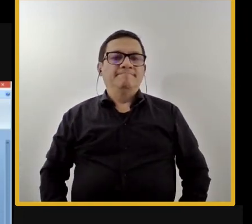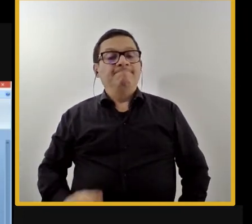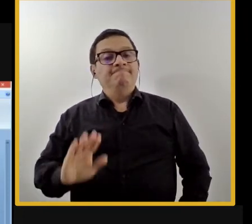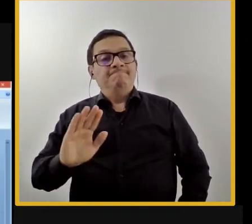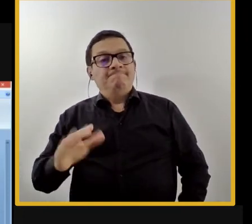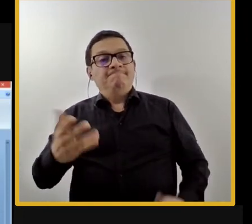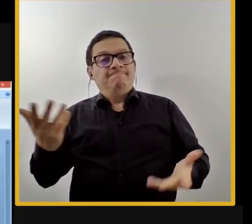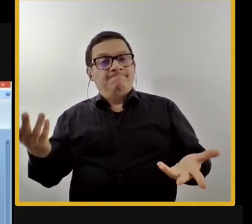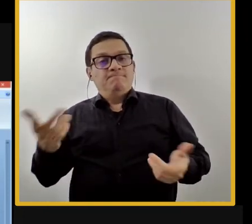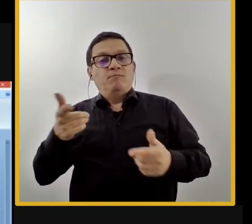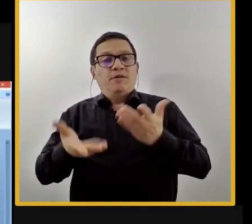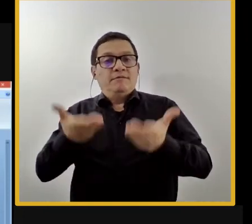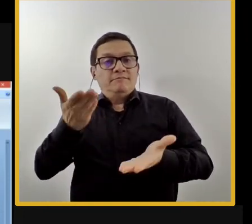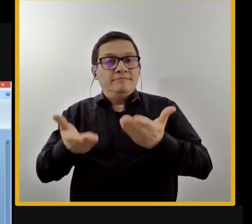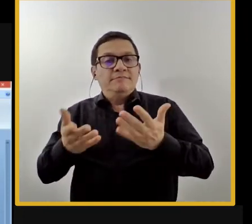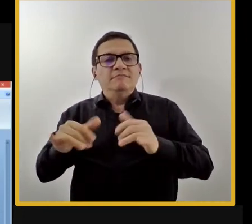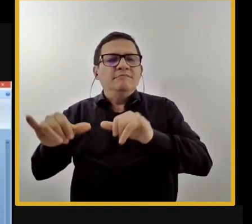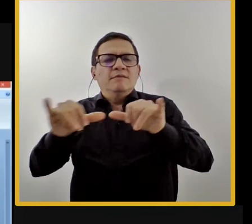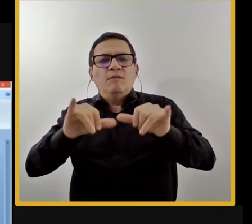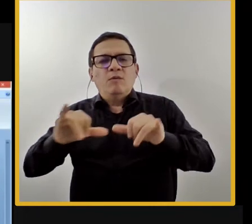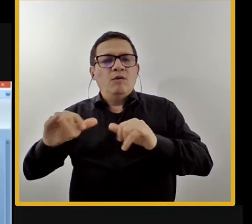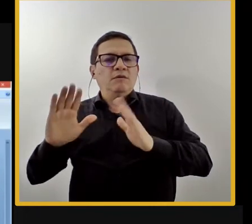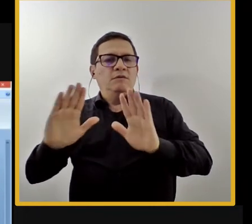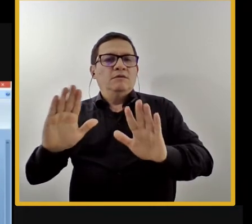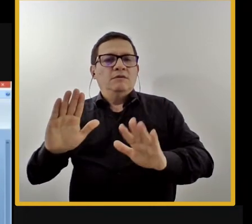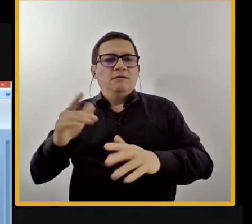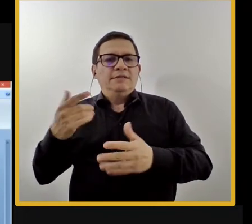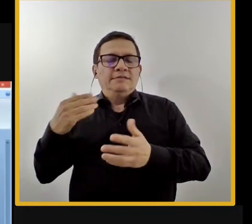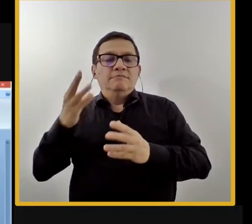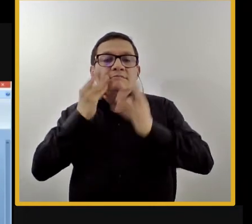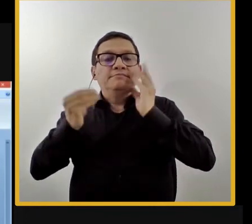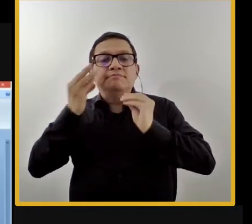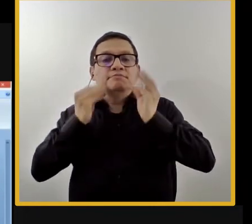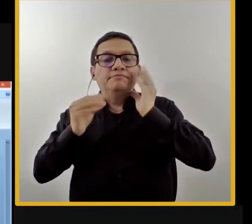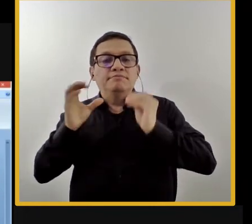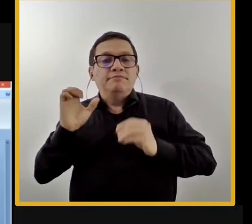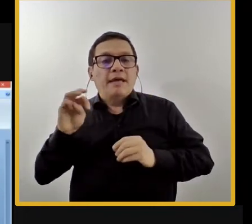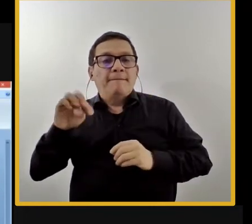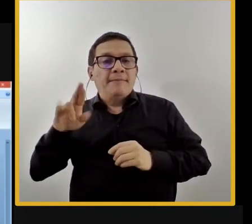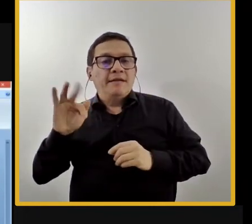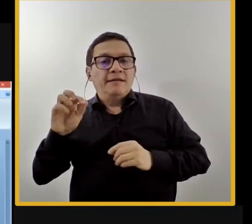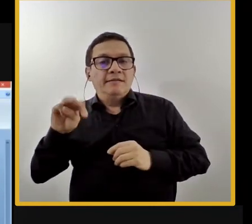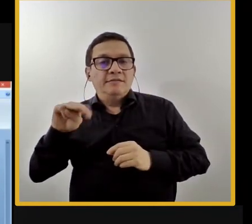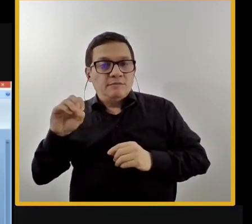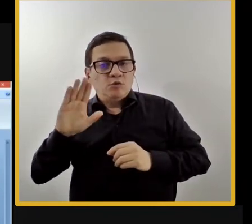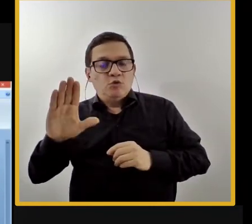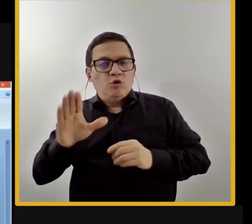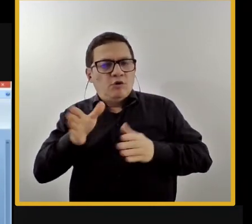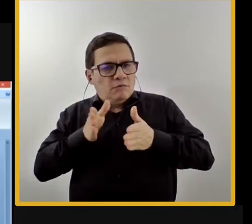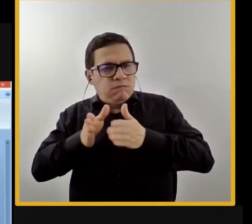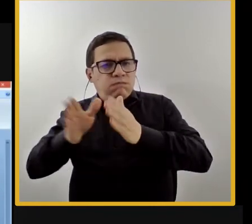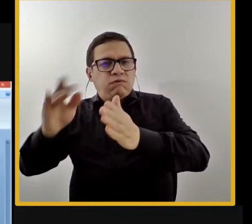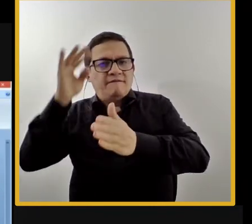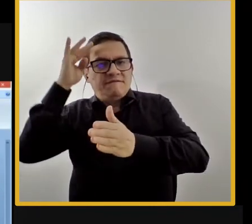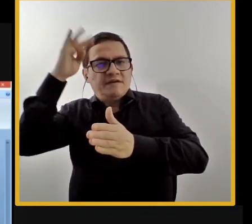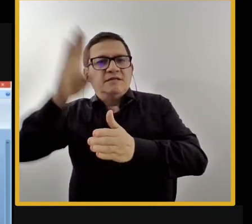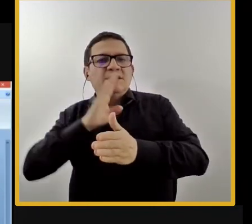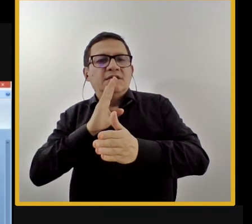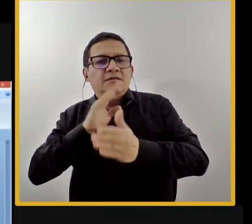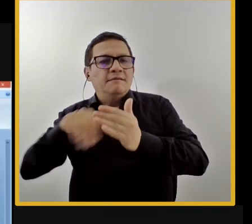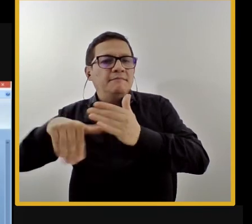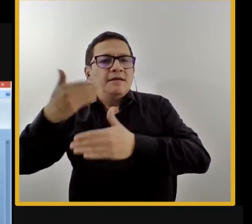Contemporáneos de Descartes fueron lo que conocemos con el nombre del empirismo o los empiristas, la corriente filosófica iniciada por Francis